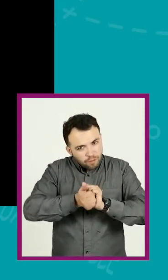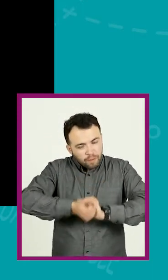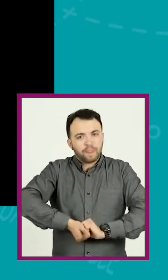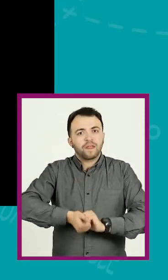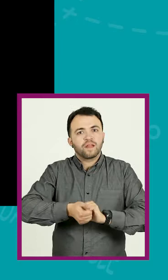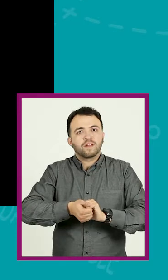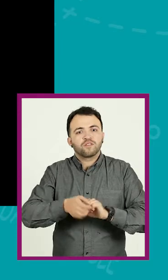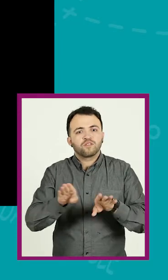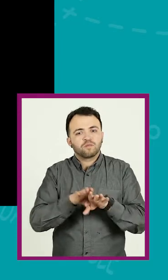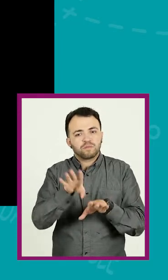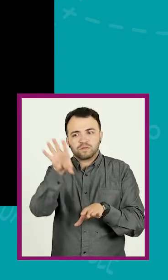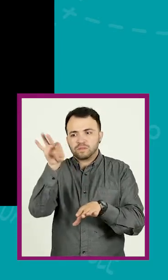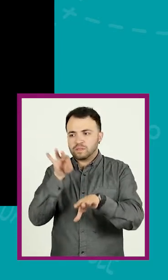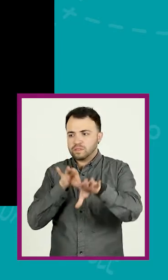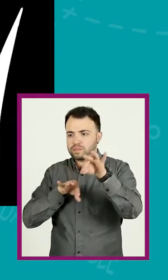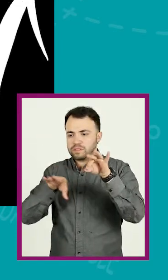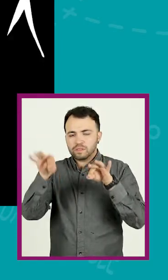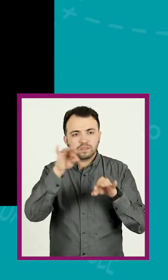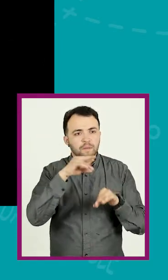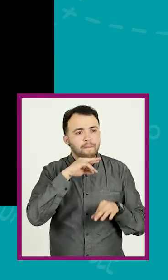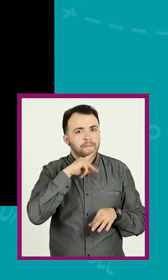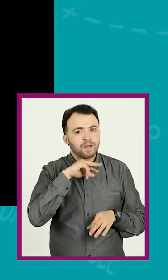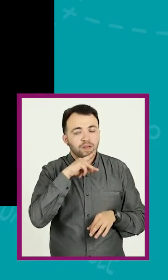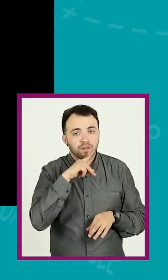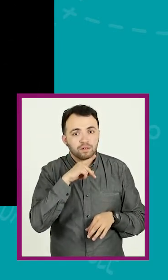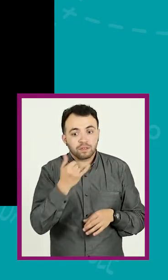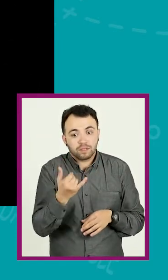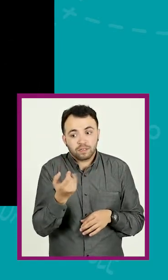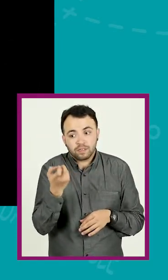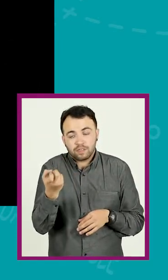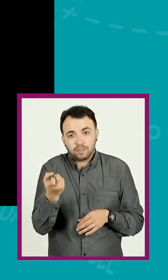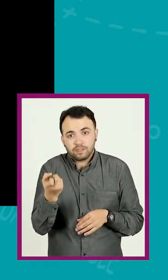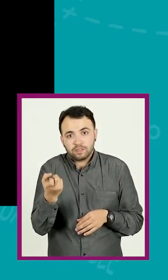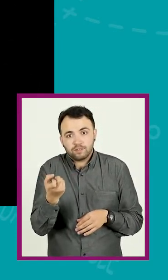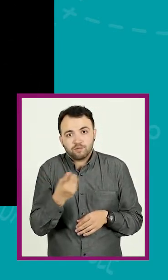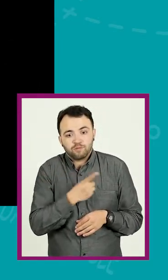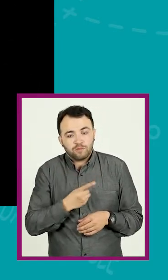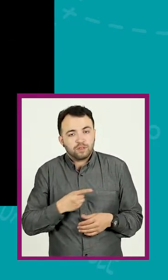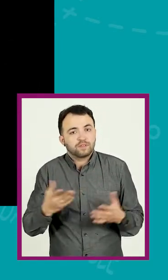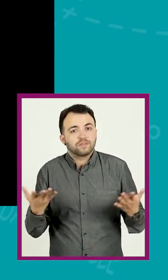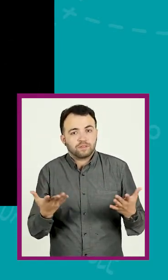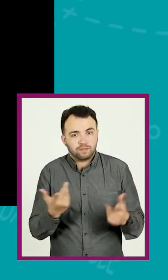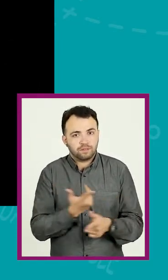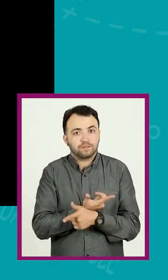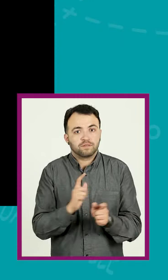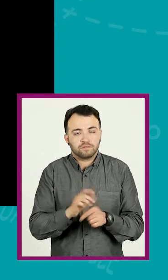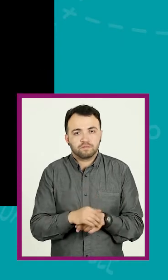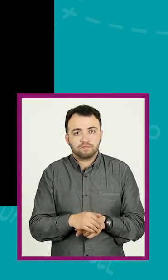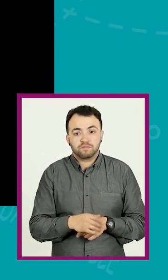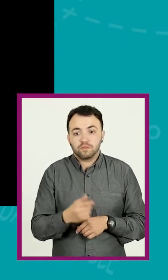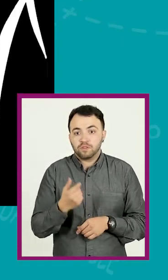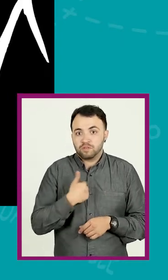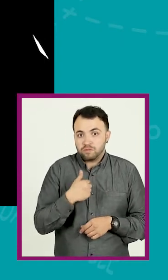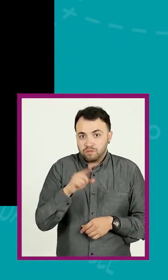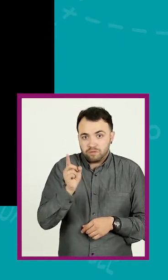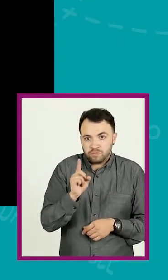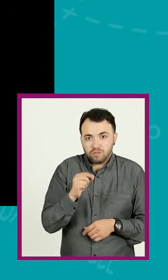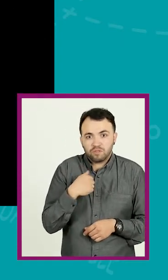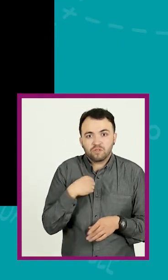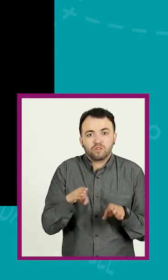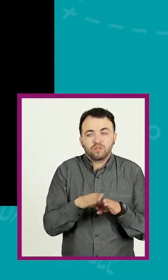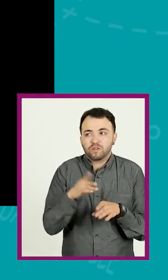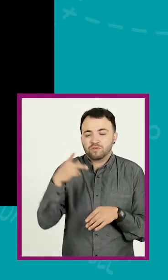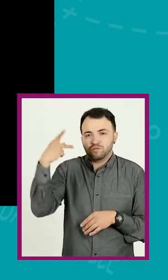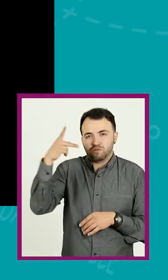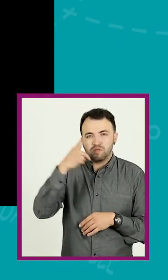heredadas nos permitirá reformular nuestros juicios, elegir mejor y, por tanto, ser libres.